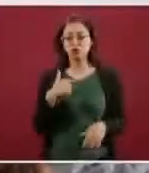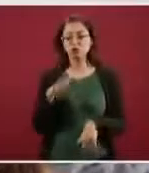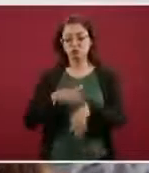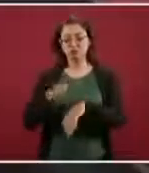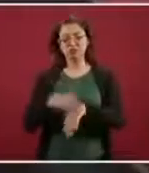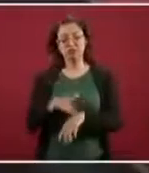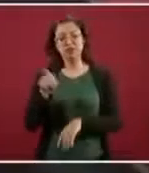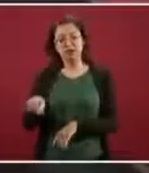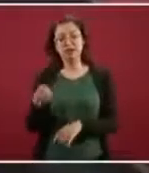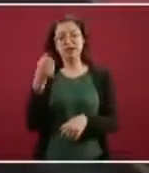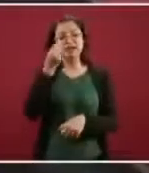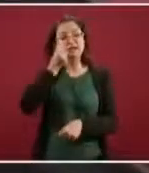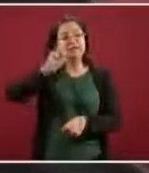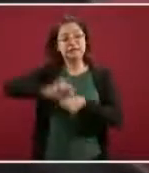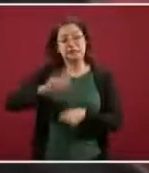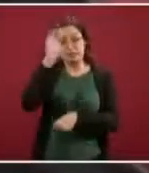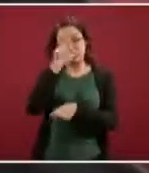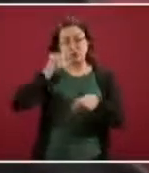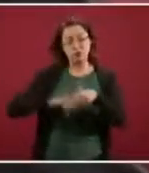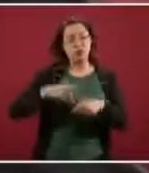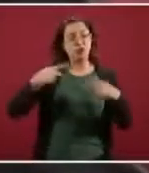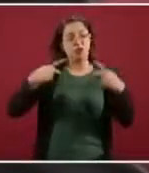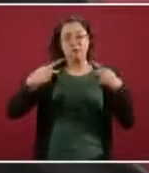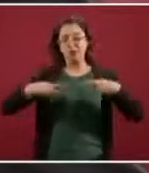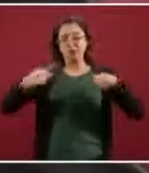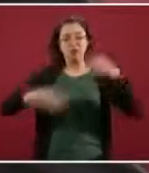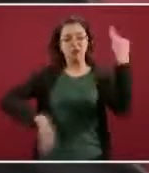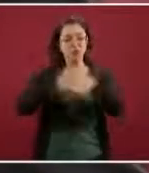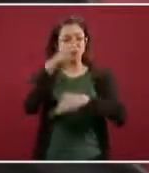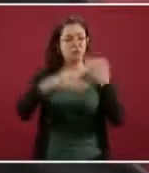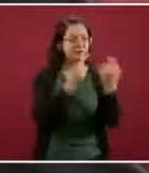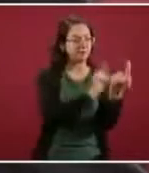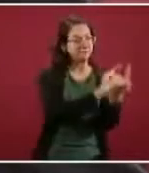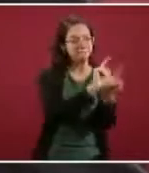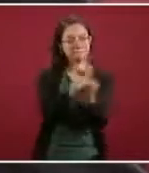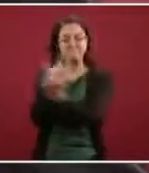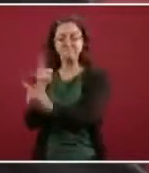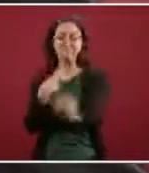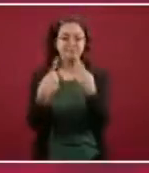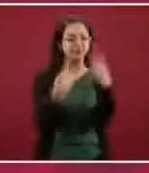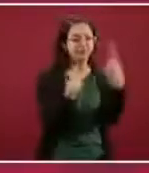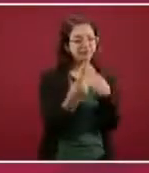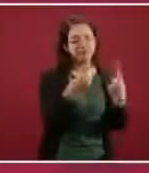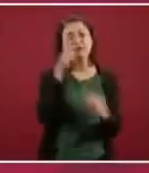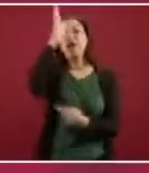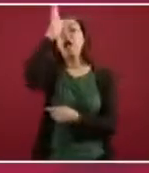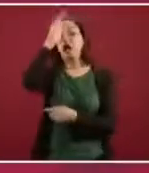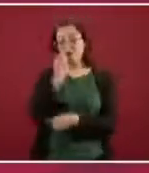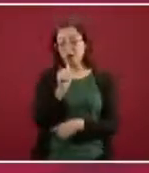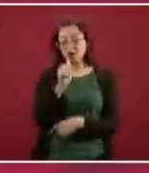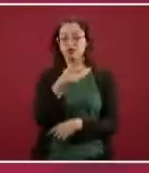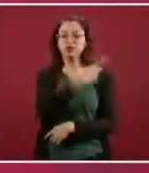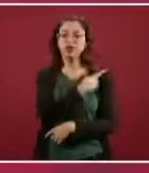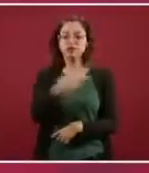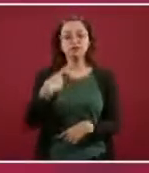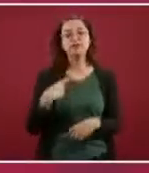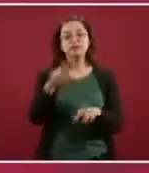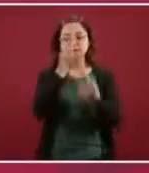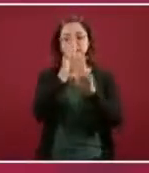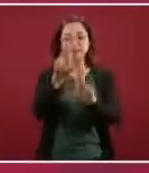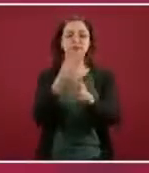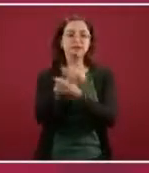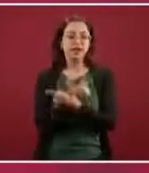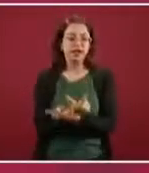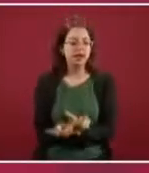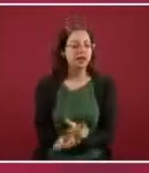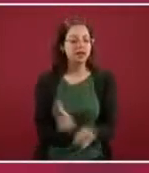con todos y que se busque un acuerdo, ¿sí? Y que se respete la libertad,